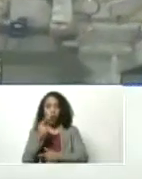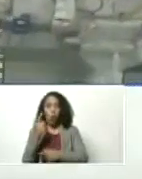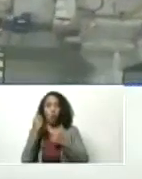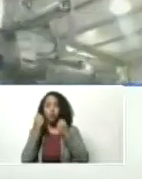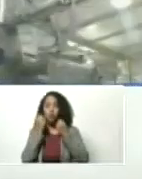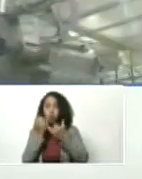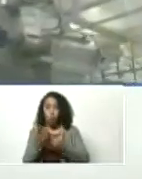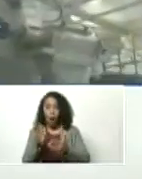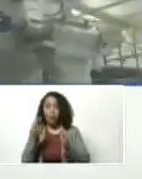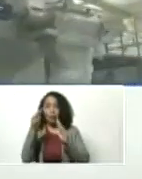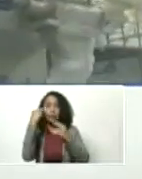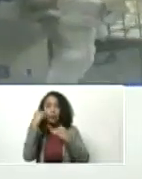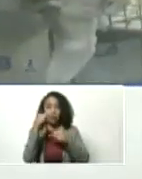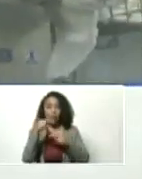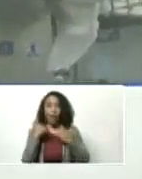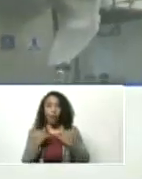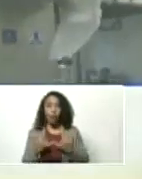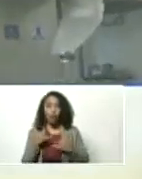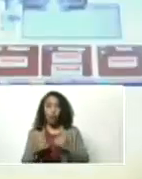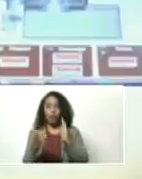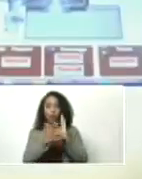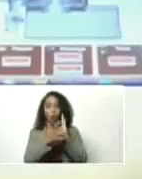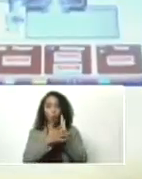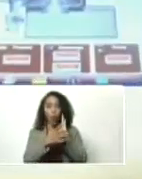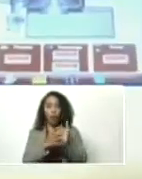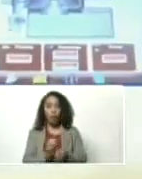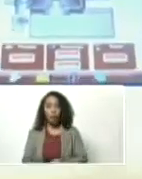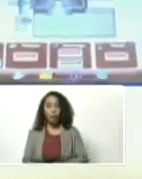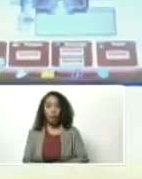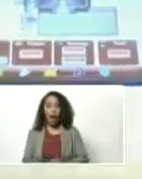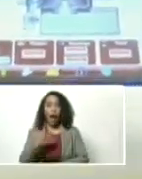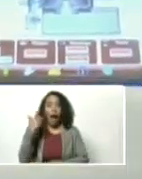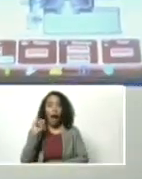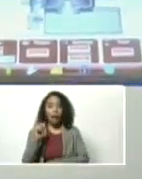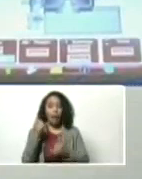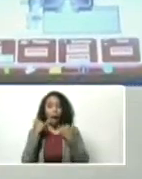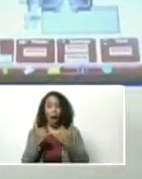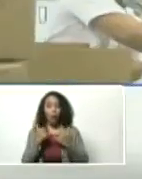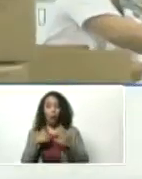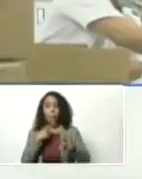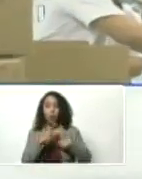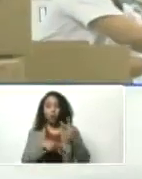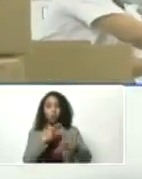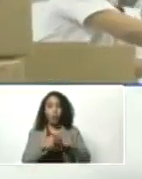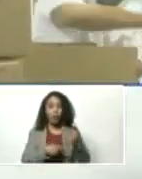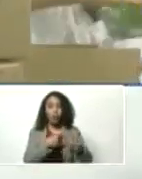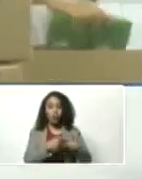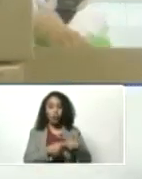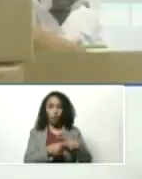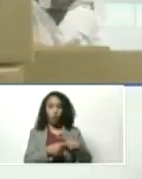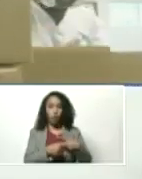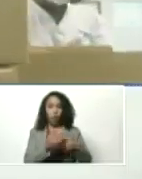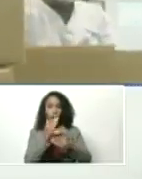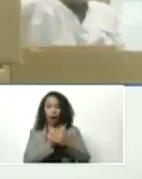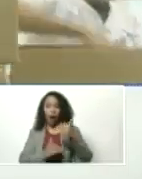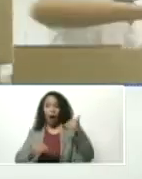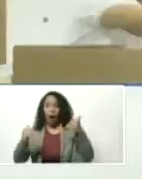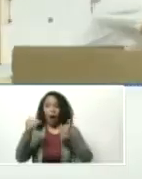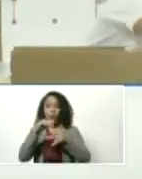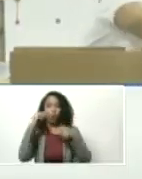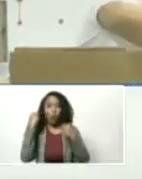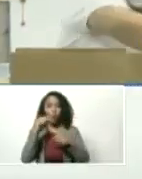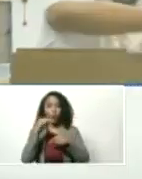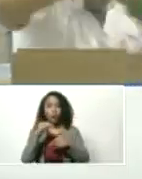buen nivel de actualización tecnológica. Hemos automatizado los procesos productivos a un alto nivel